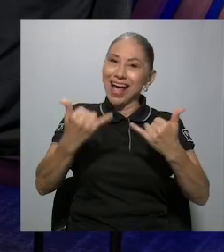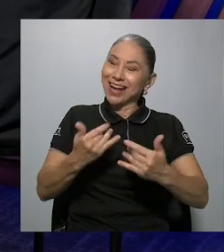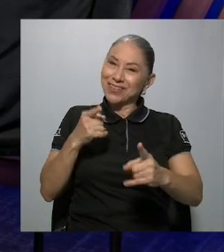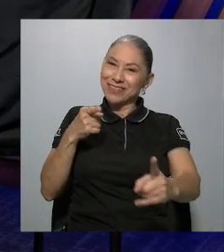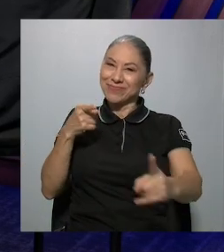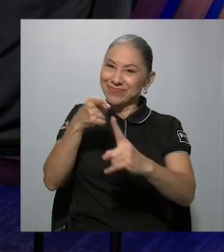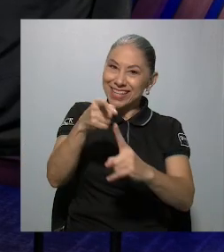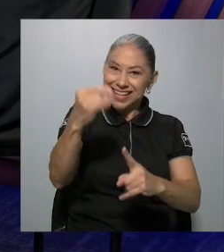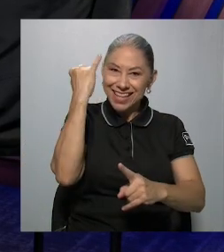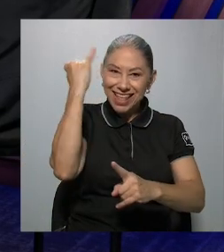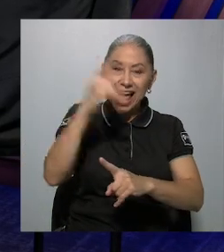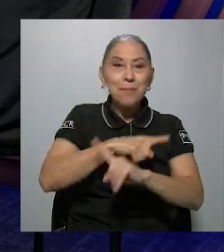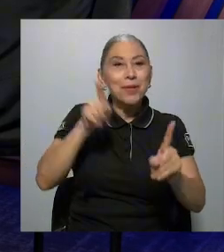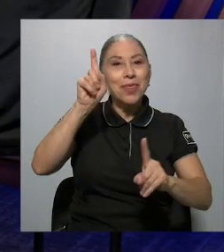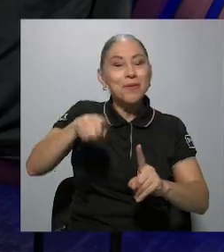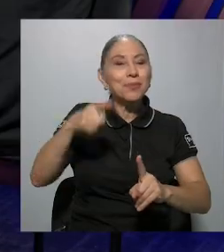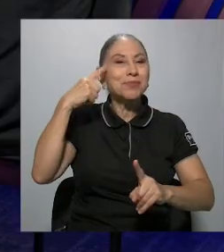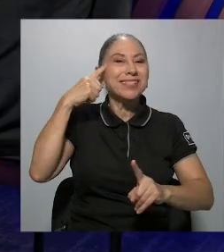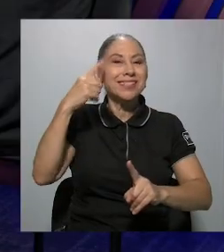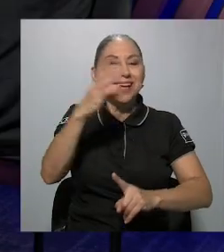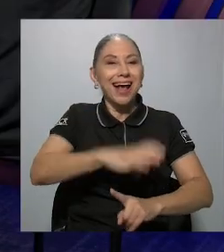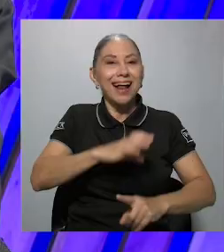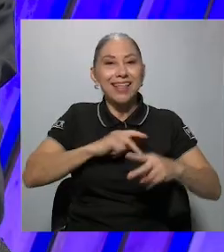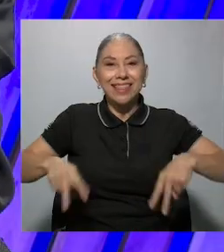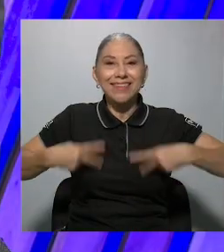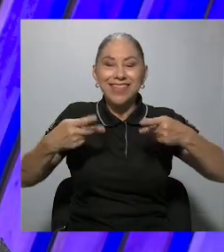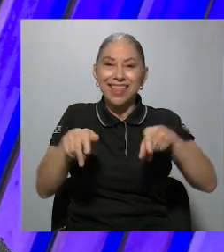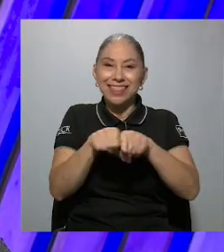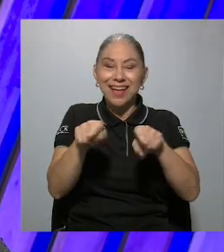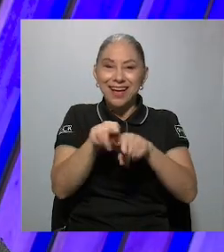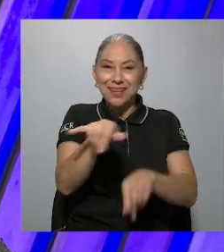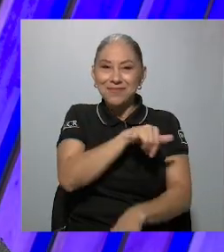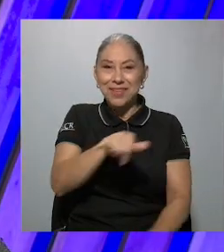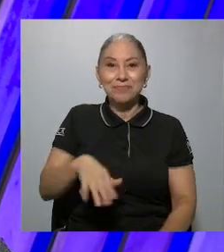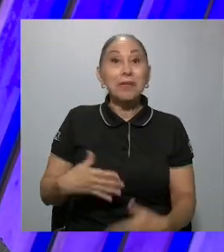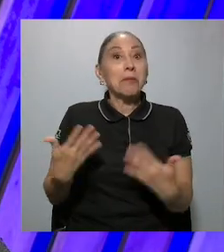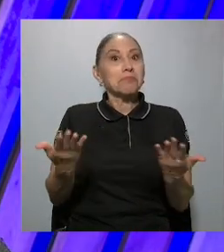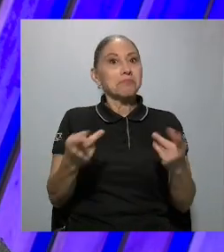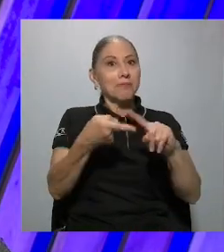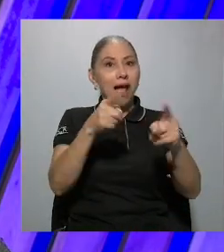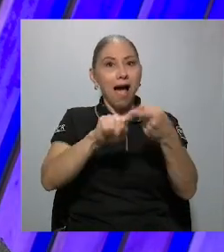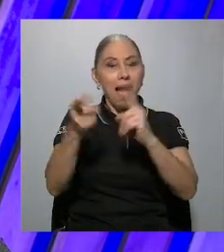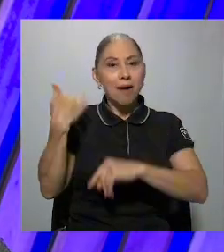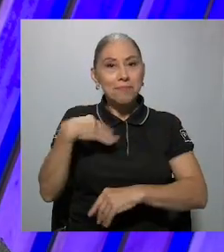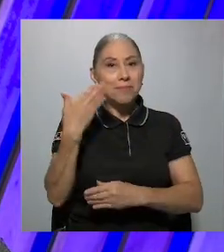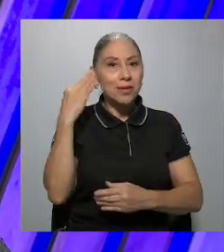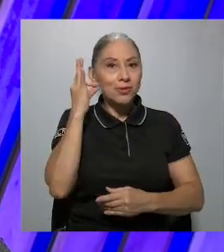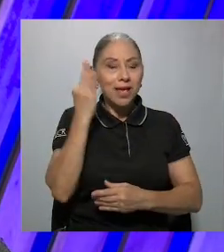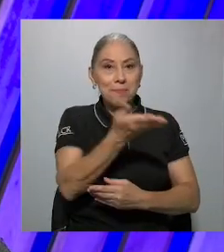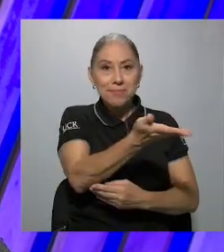la idea. Pero tenemos que pensar en calidad de vida también. Pues a las amigas y amigas